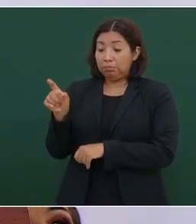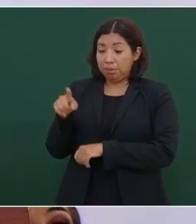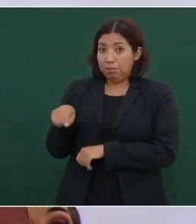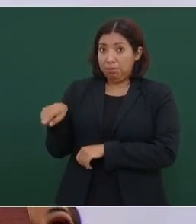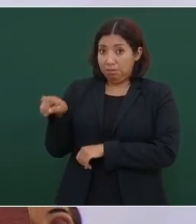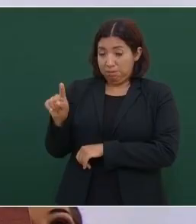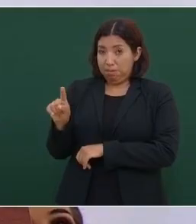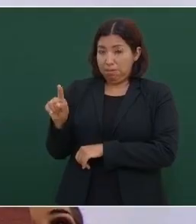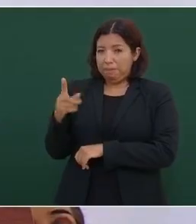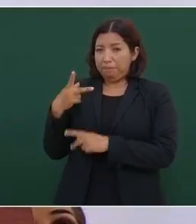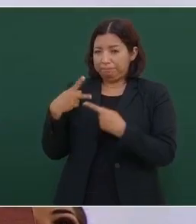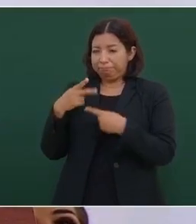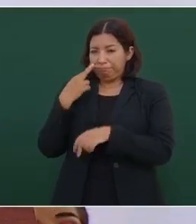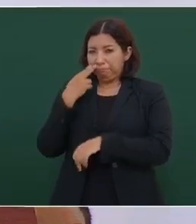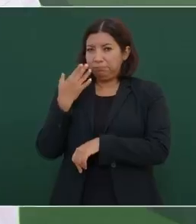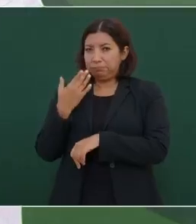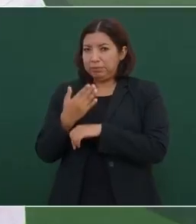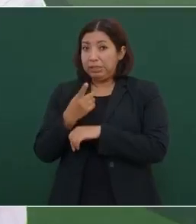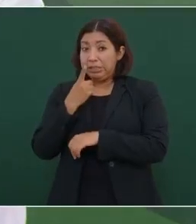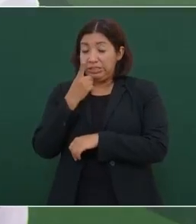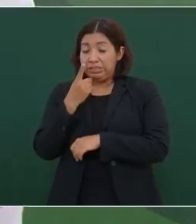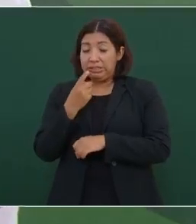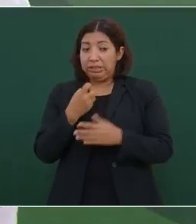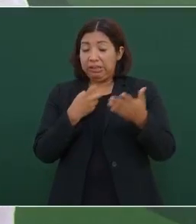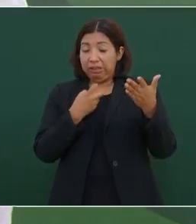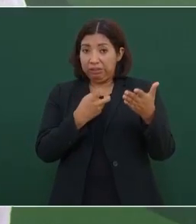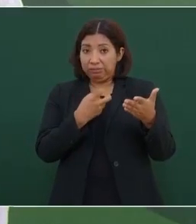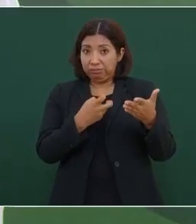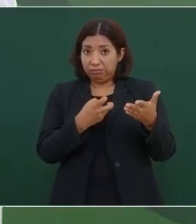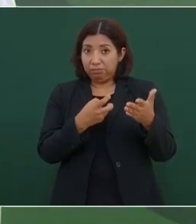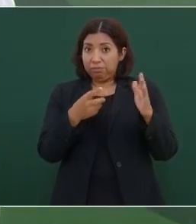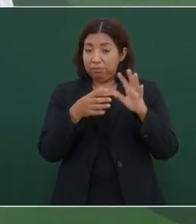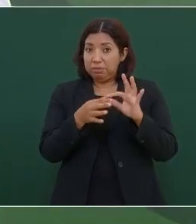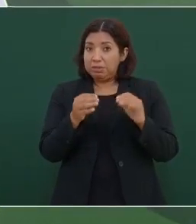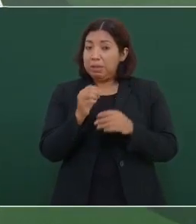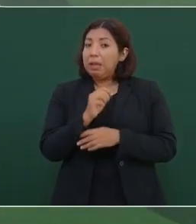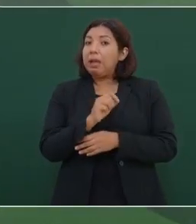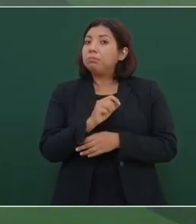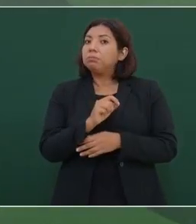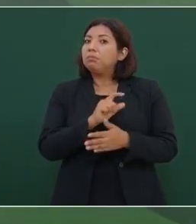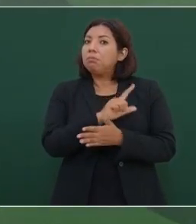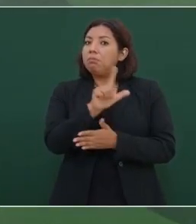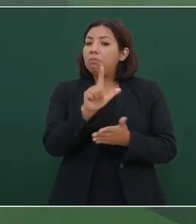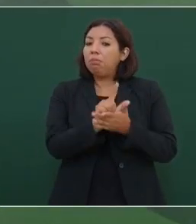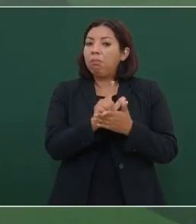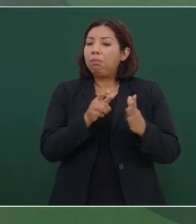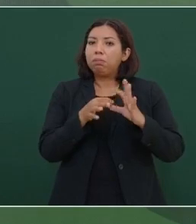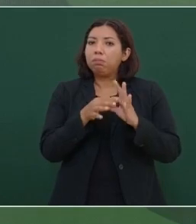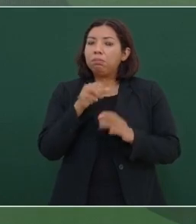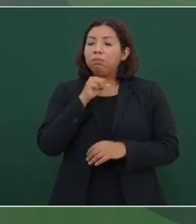ilegal y están pidiendo que se les paguen 1.500 millones de dólares.